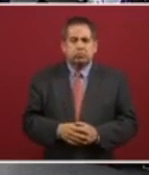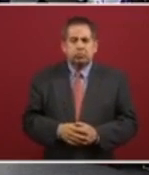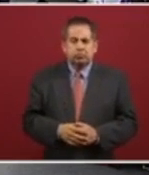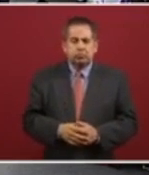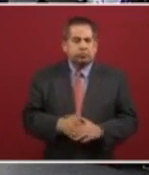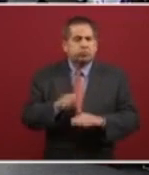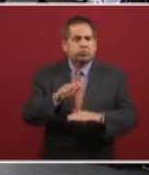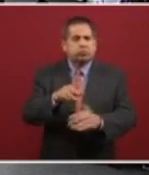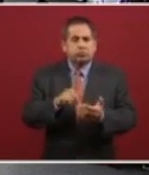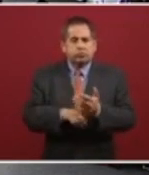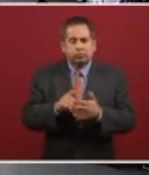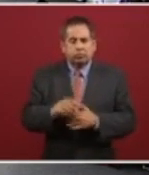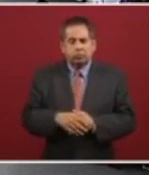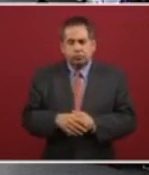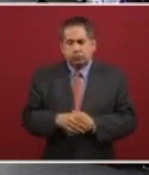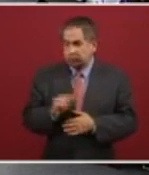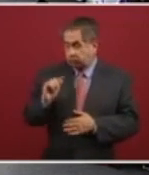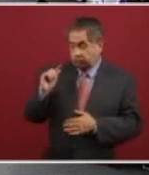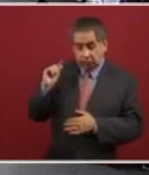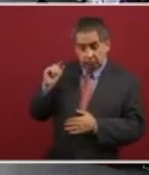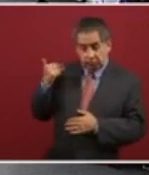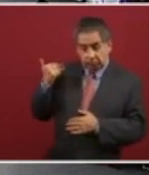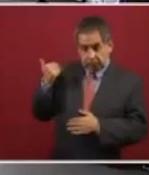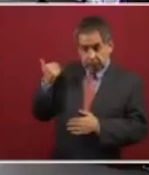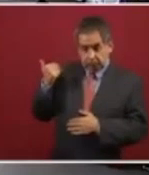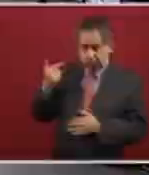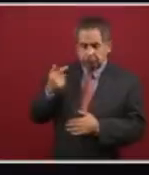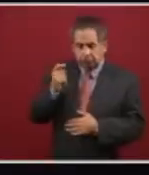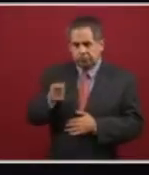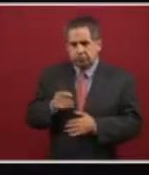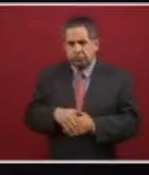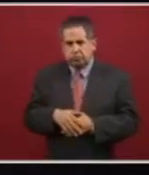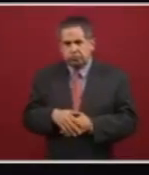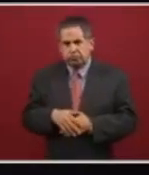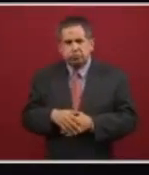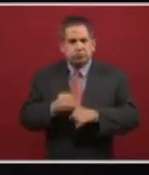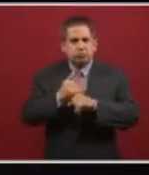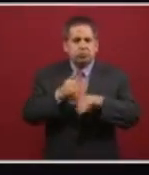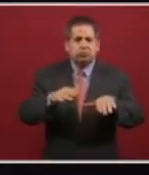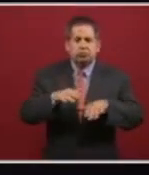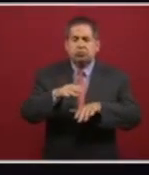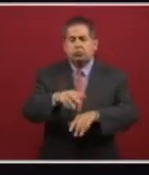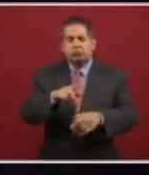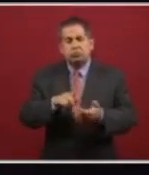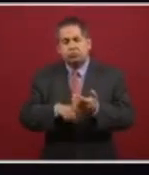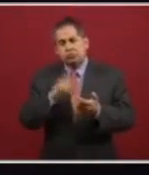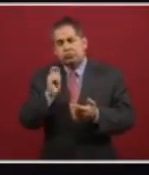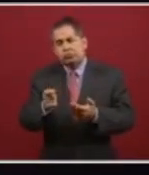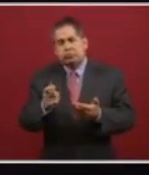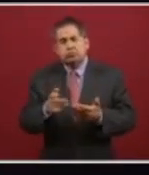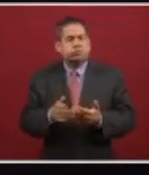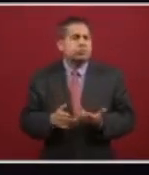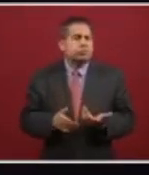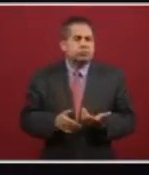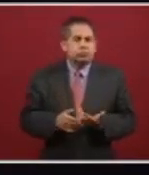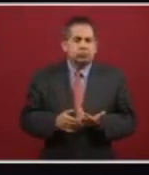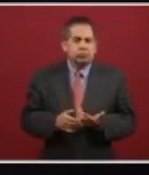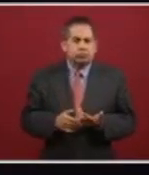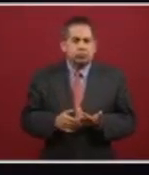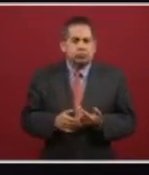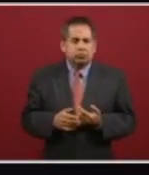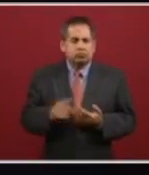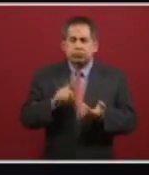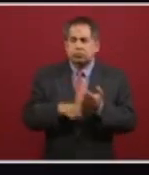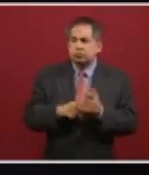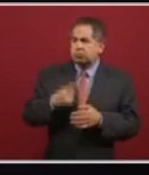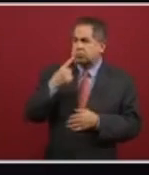sobre en los últimos días no tuvimos una información sobre que se presentó una